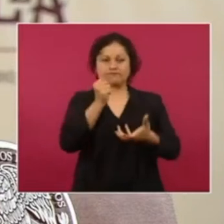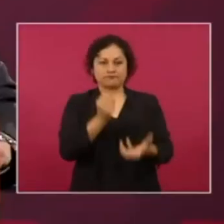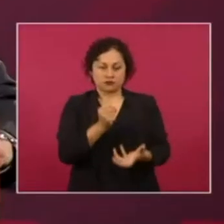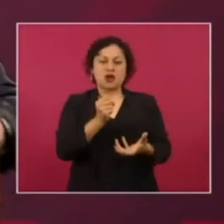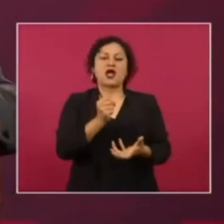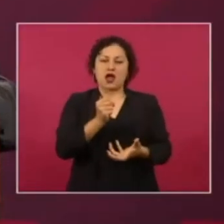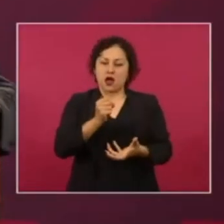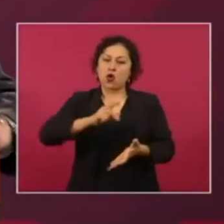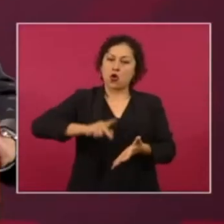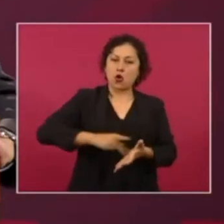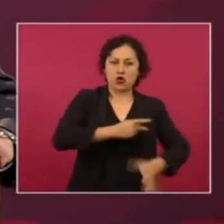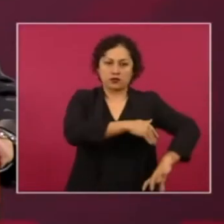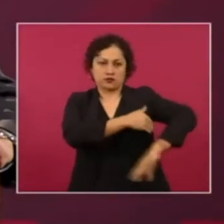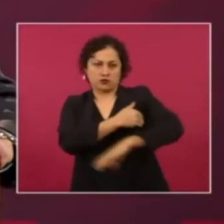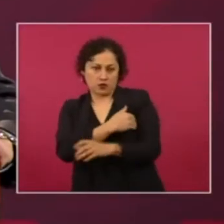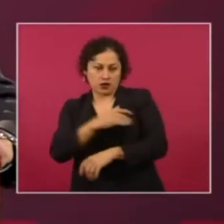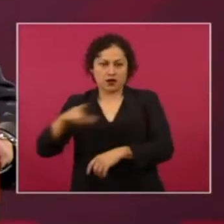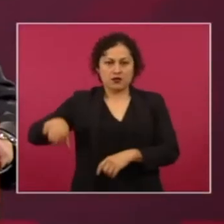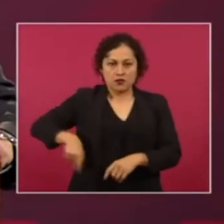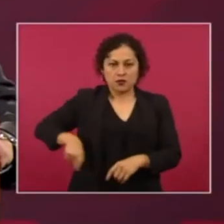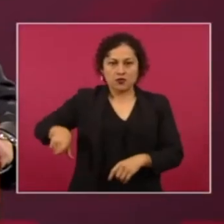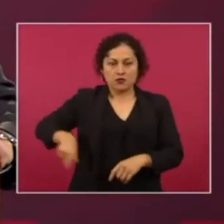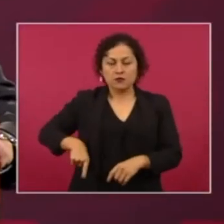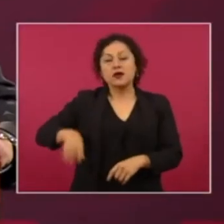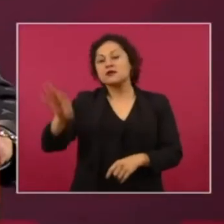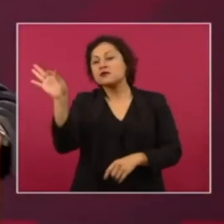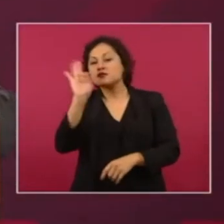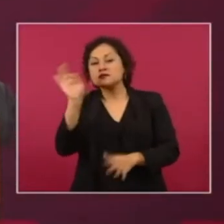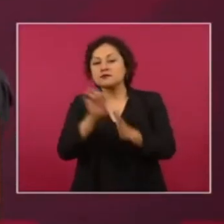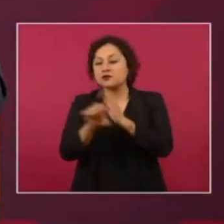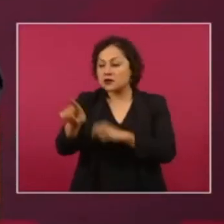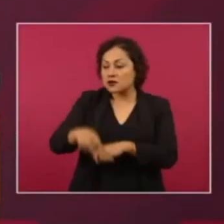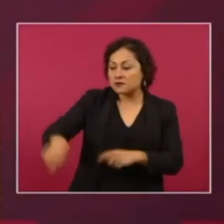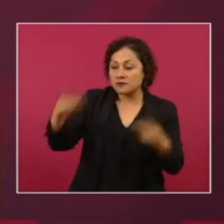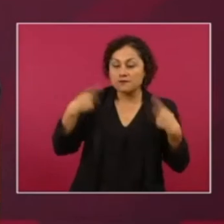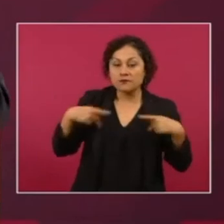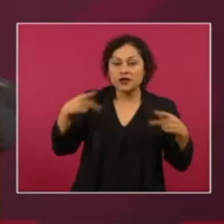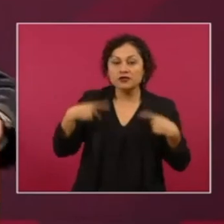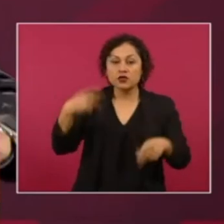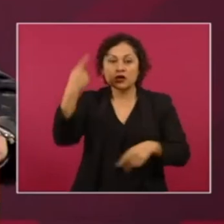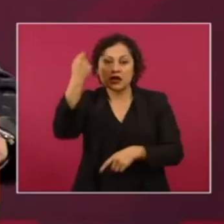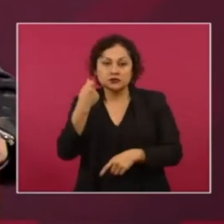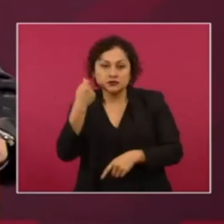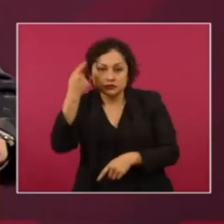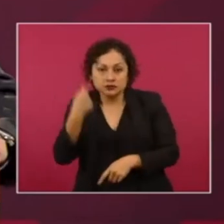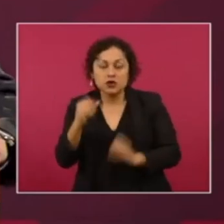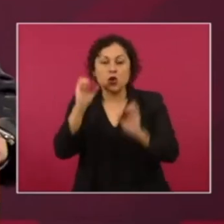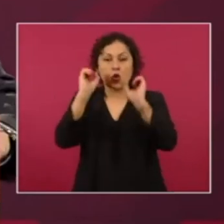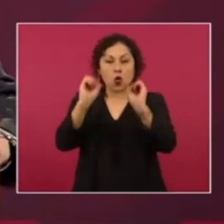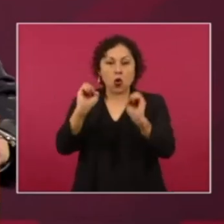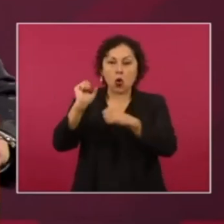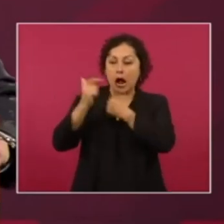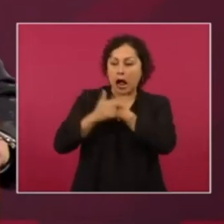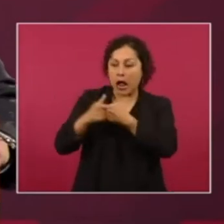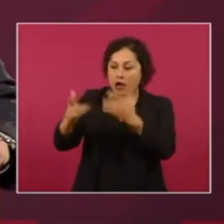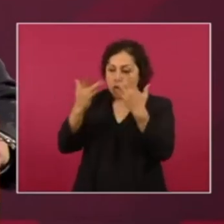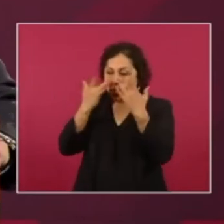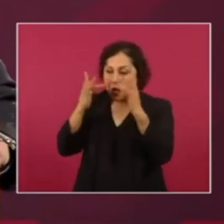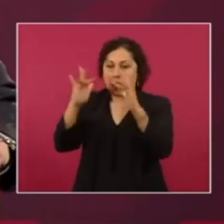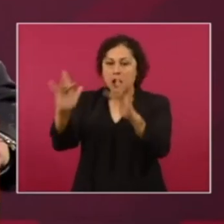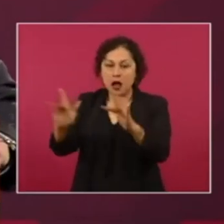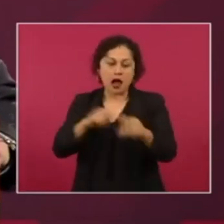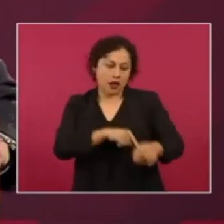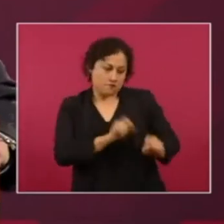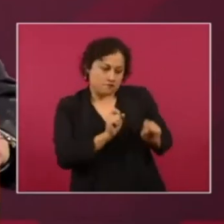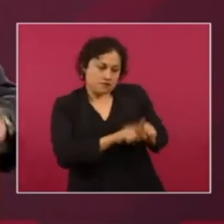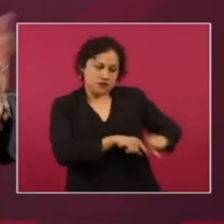PREP operará de la misma manera, con el añadido de que ahora los cómputos distritales iniciarán al momento que